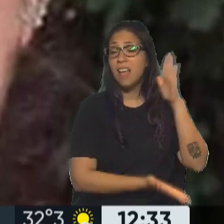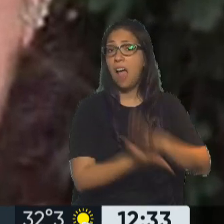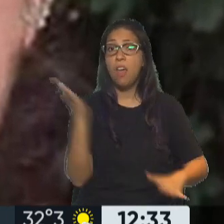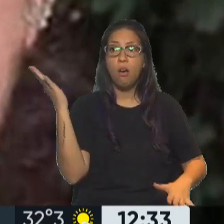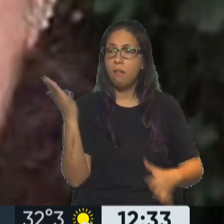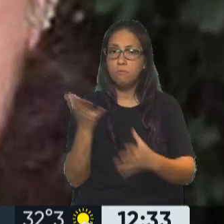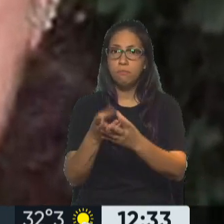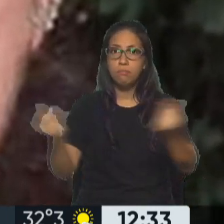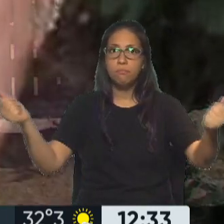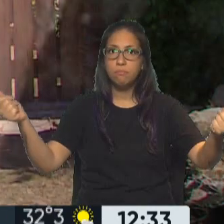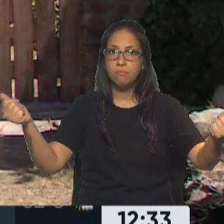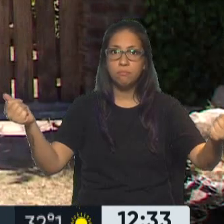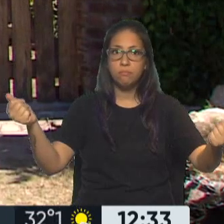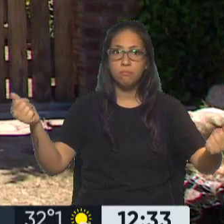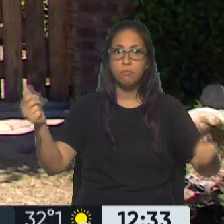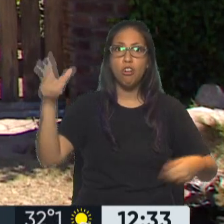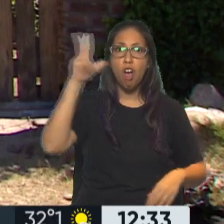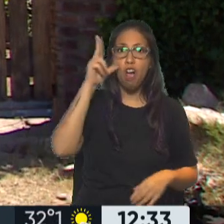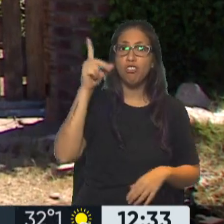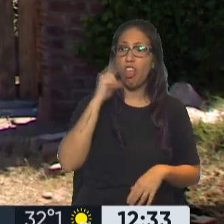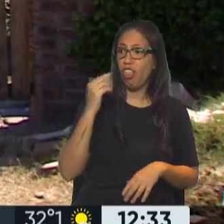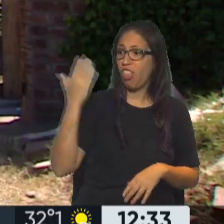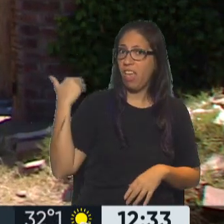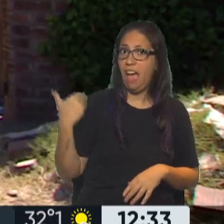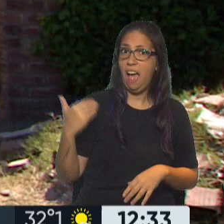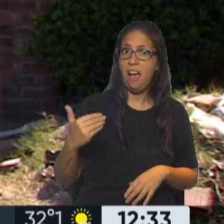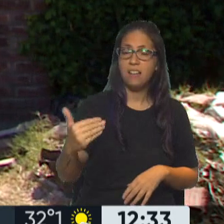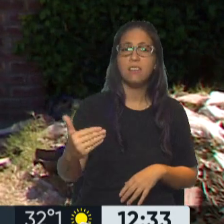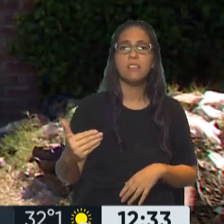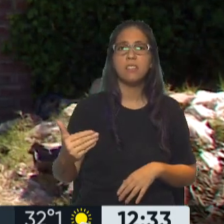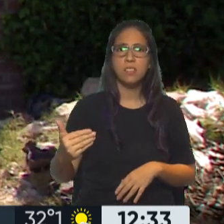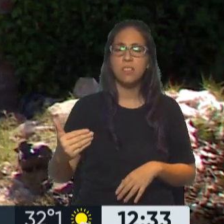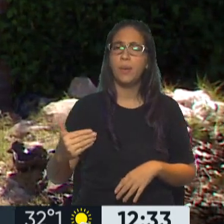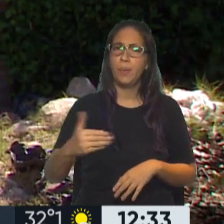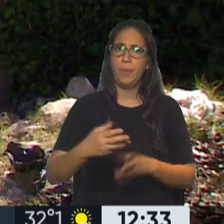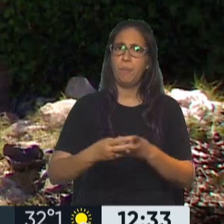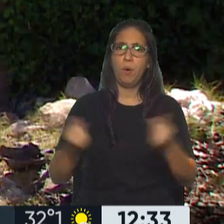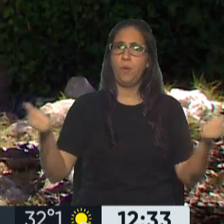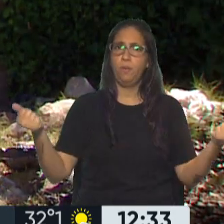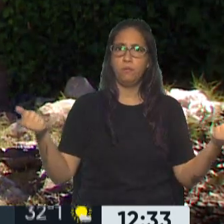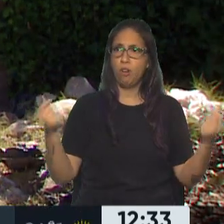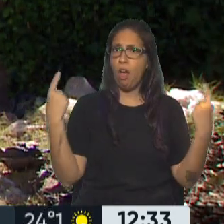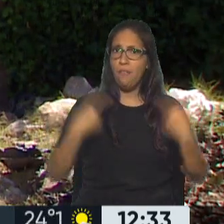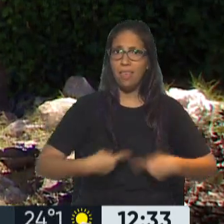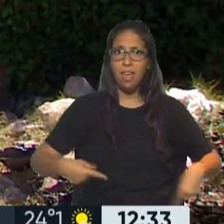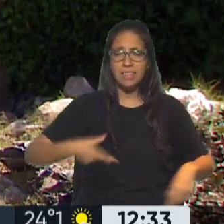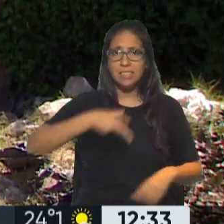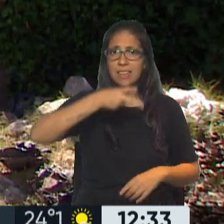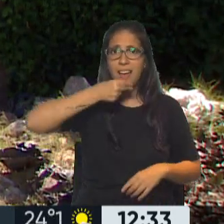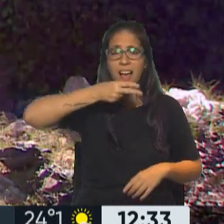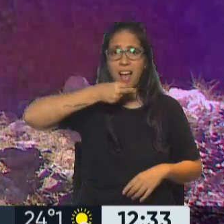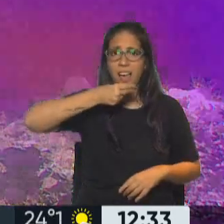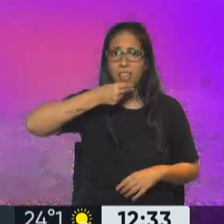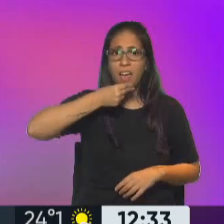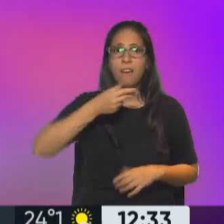más en estos ya estos ocho días porque recordemos que ayer se cumplió una semana si no se sabe absolutamente nada de